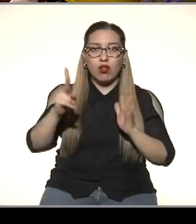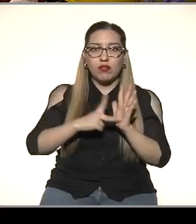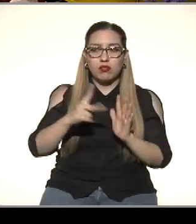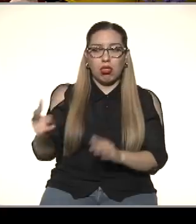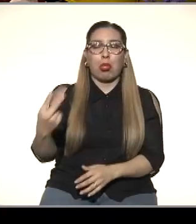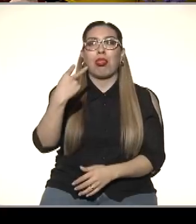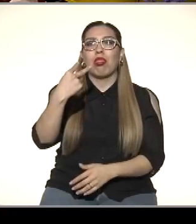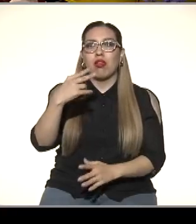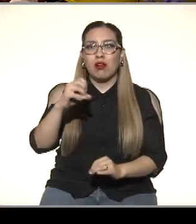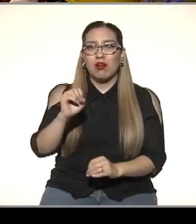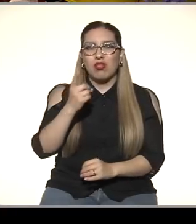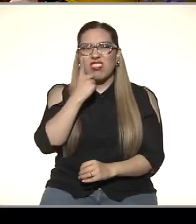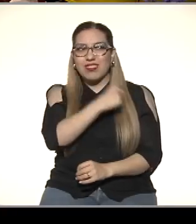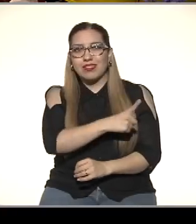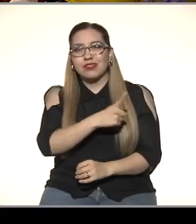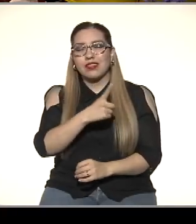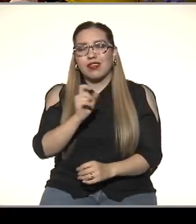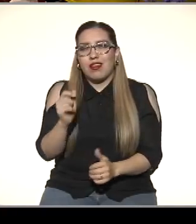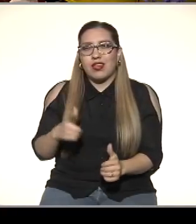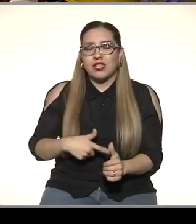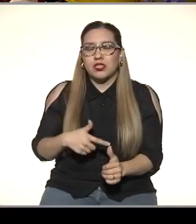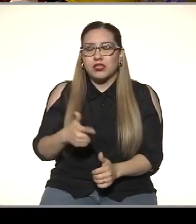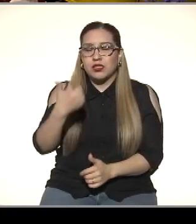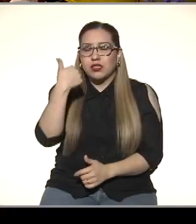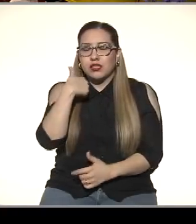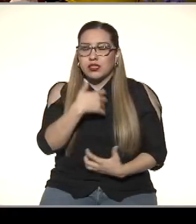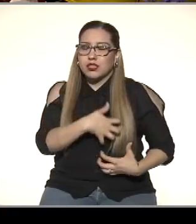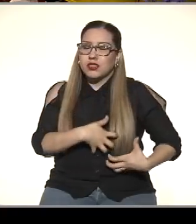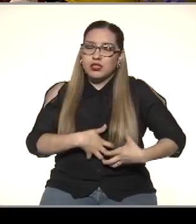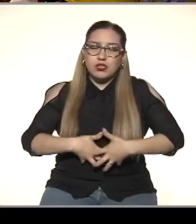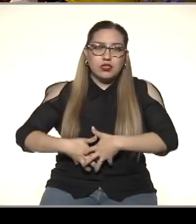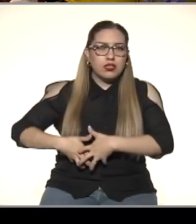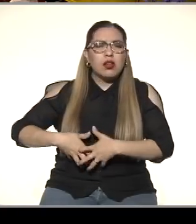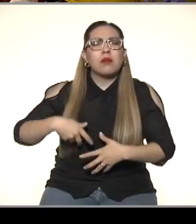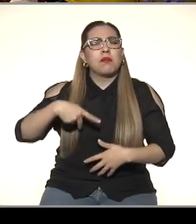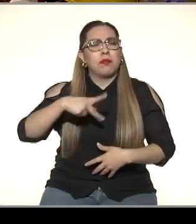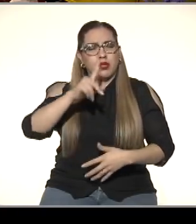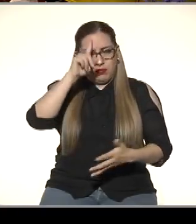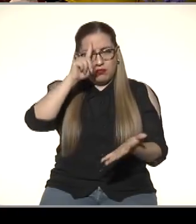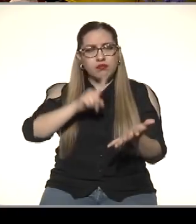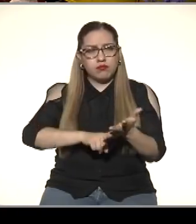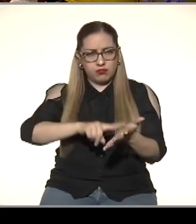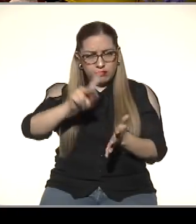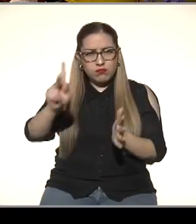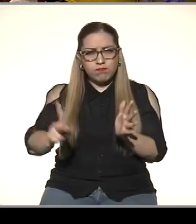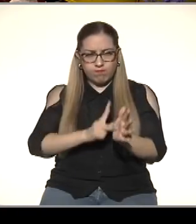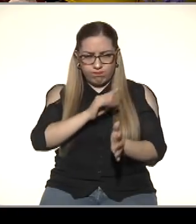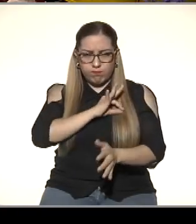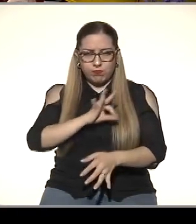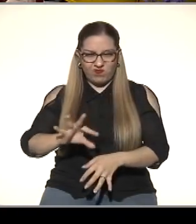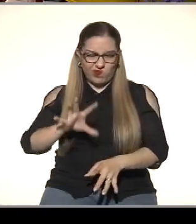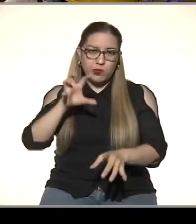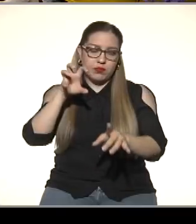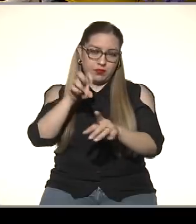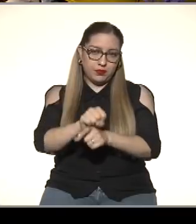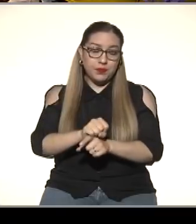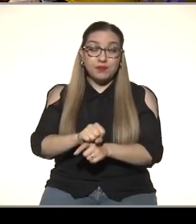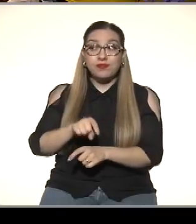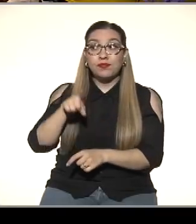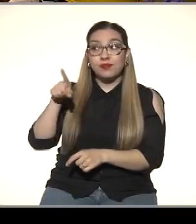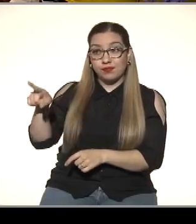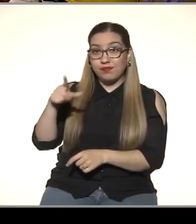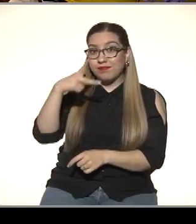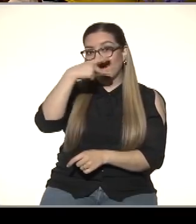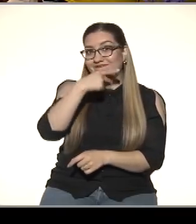eso siempre vuelve como a mover muchas cosas, pero yo creo que sí se puede lograr. Pero fíjate, Eduardo decía una cosa que me parece muy importante